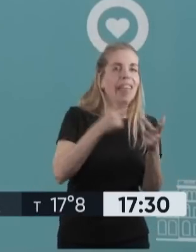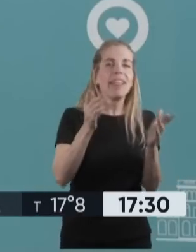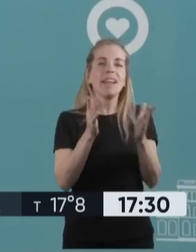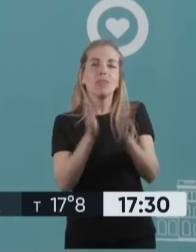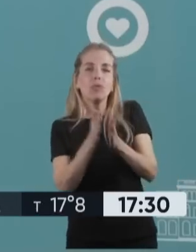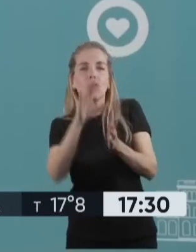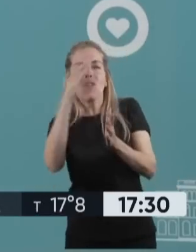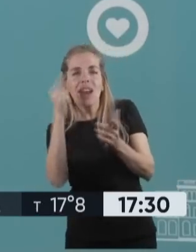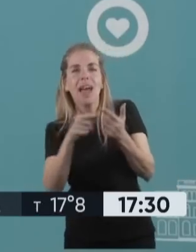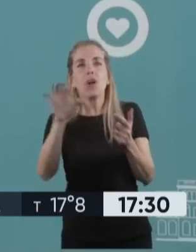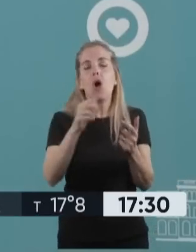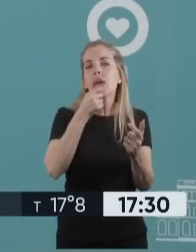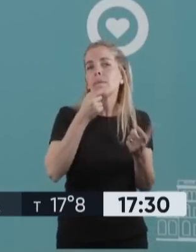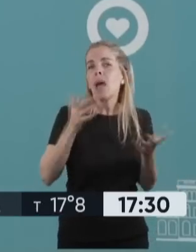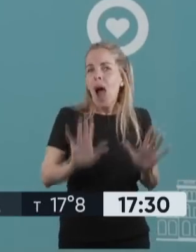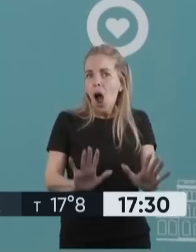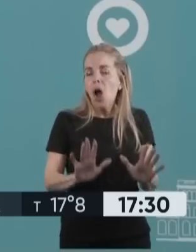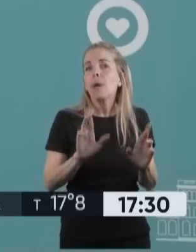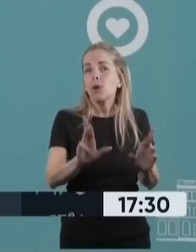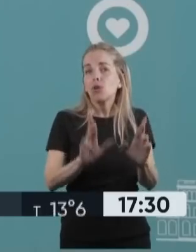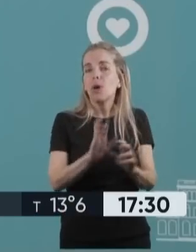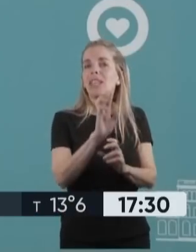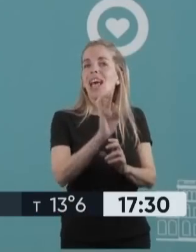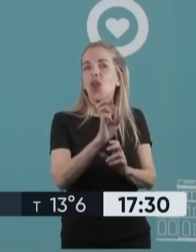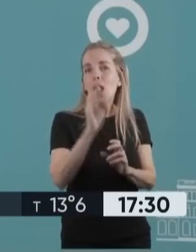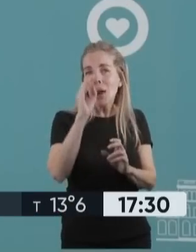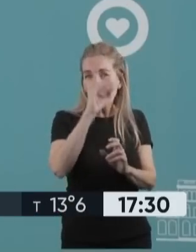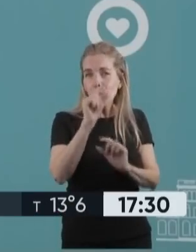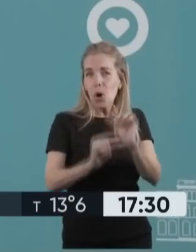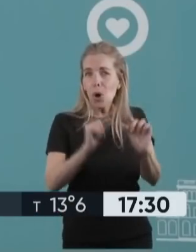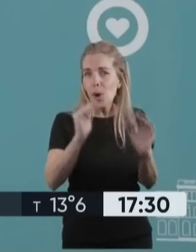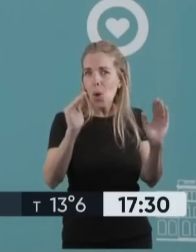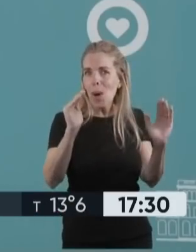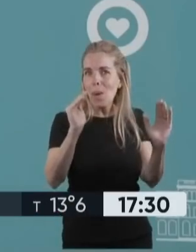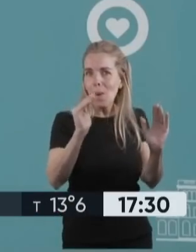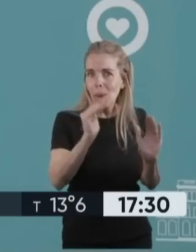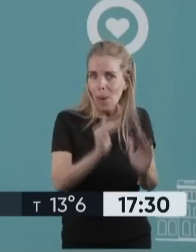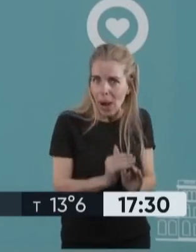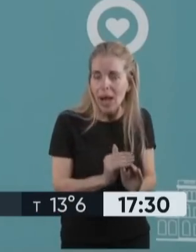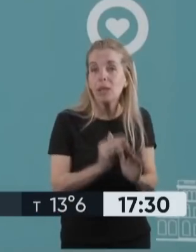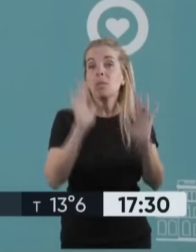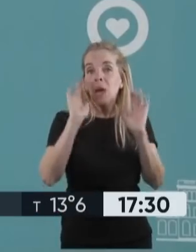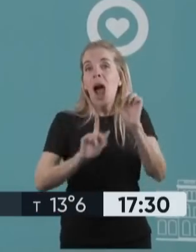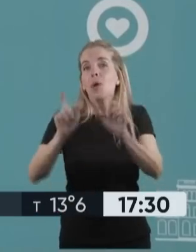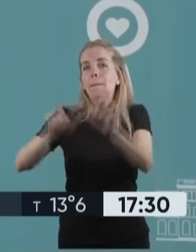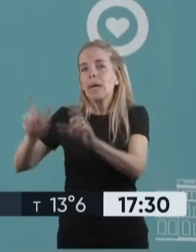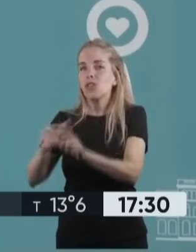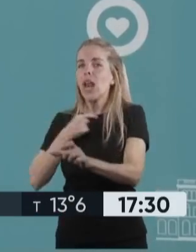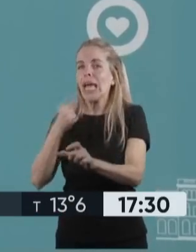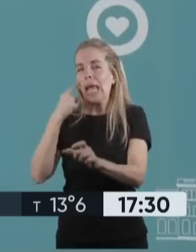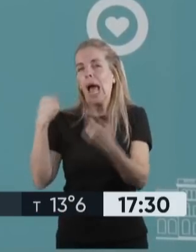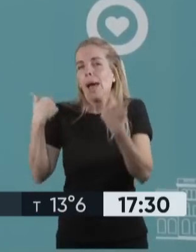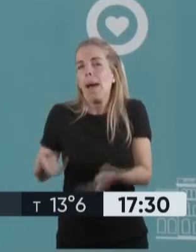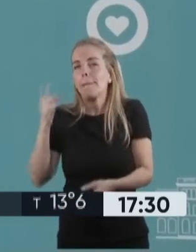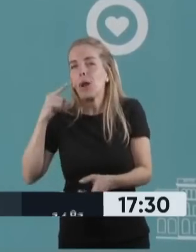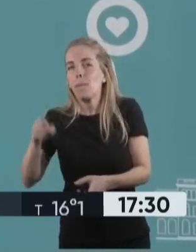blue haya dejado de subir y haya empezado a descender, entonces evidentemente quienes apostaban a algún tipo de situación que no se dio